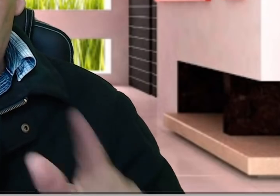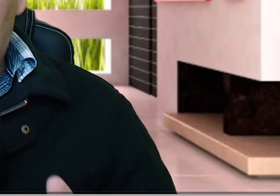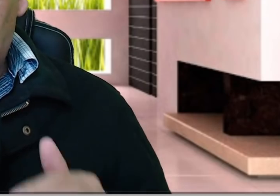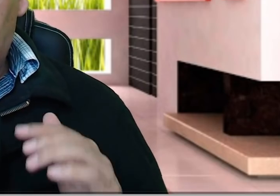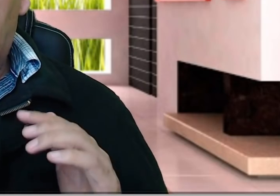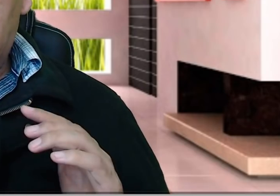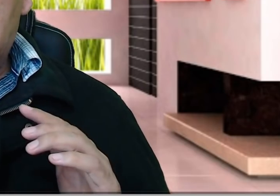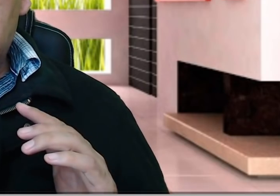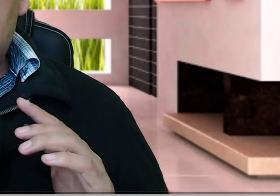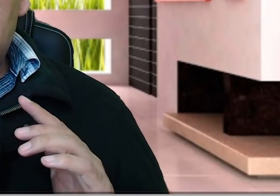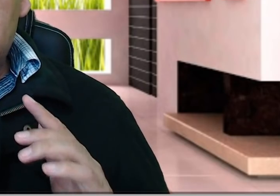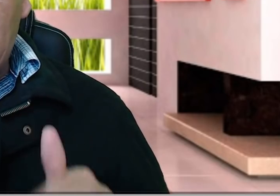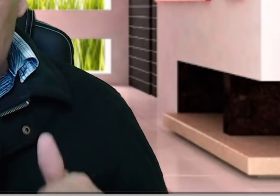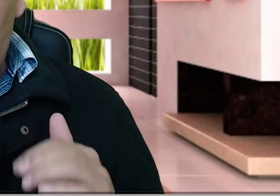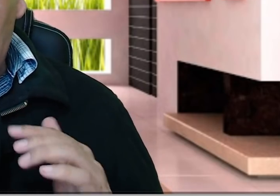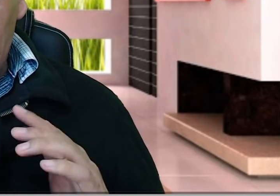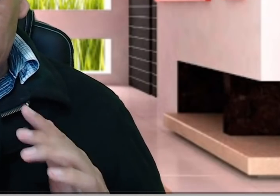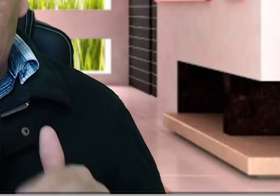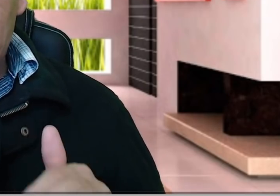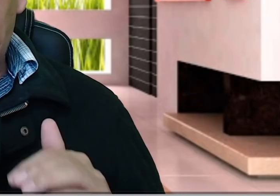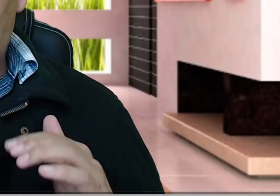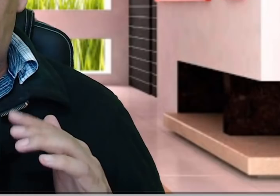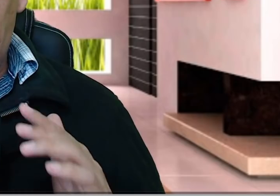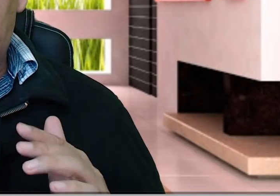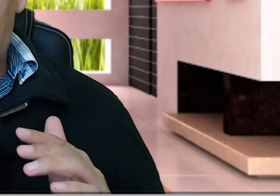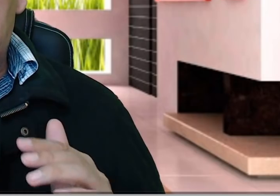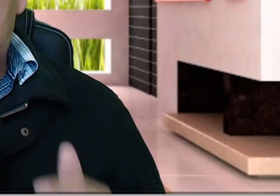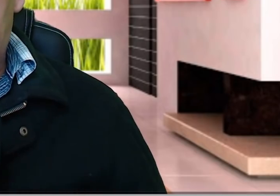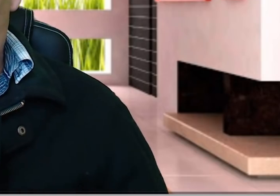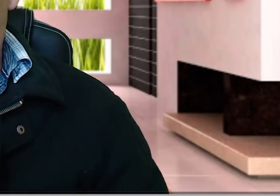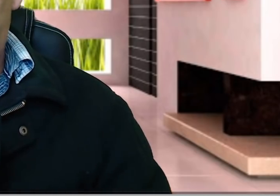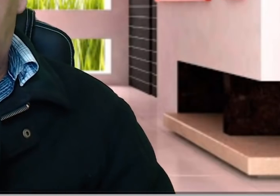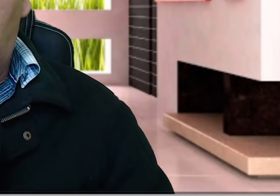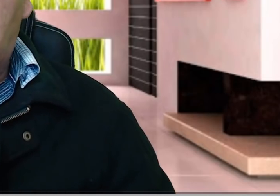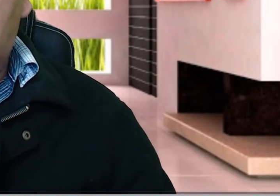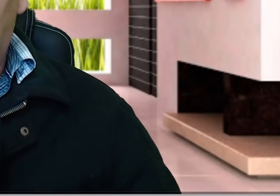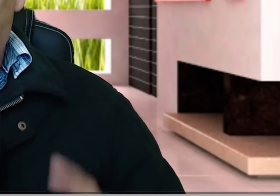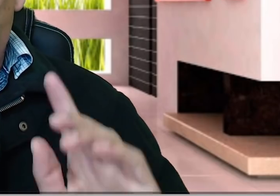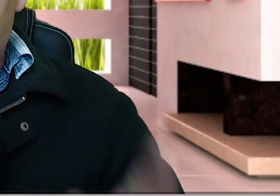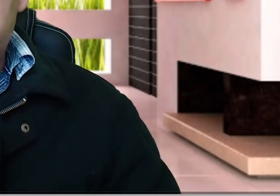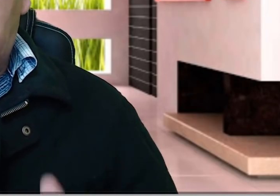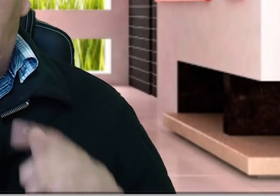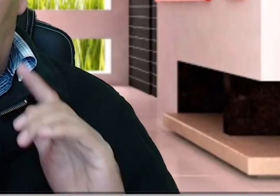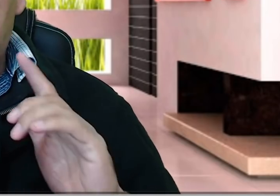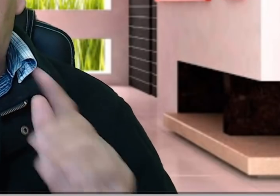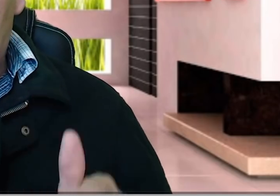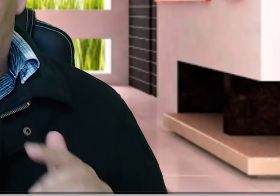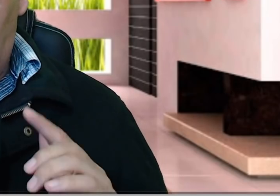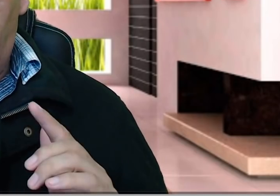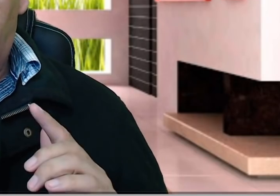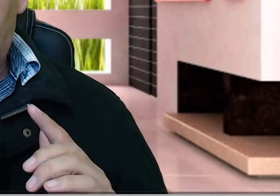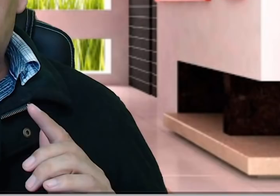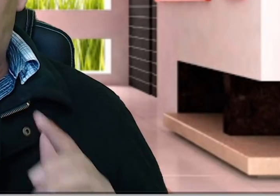Hoy saca una carta, le dirige una carta al presidente López Obrador, donde está